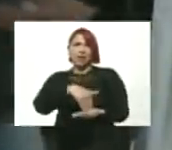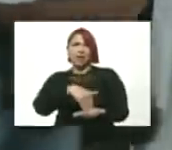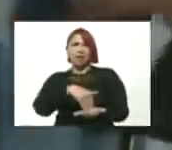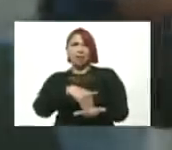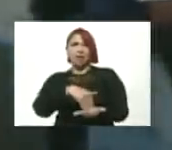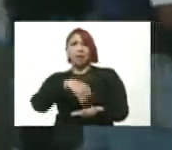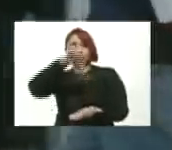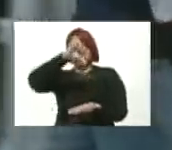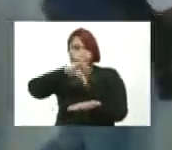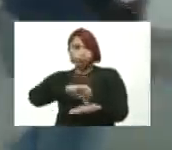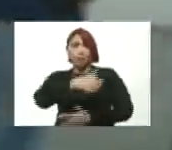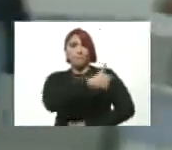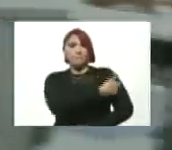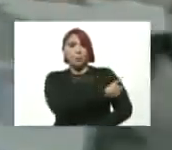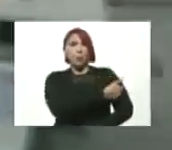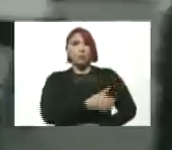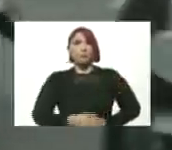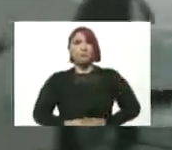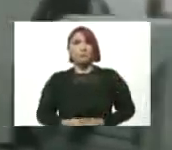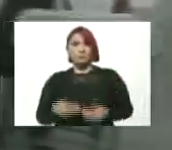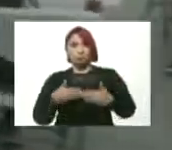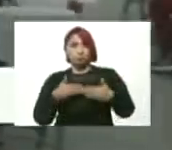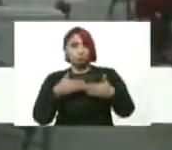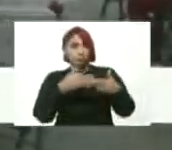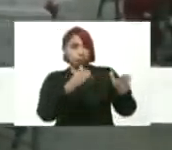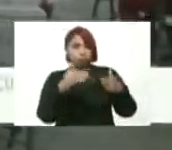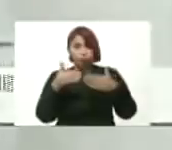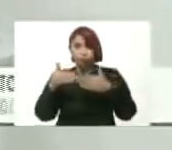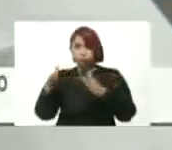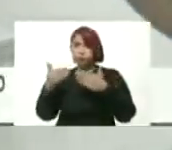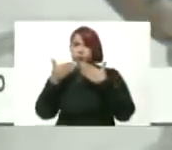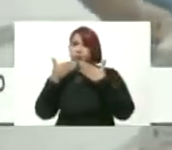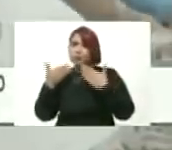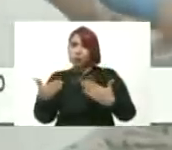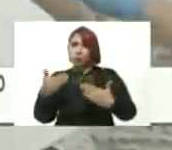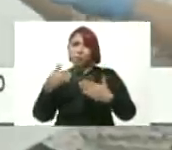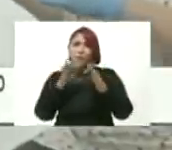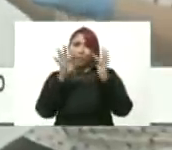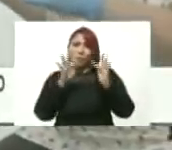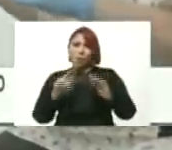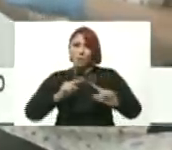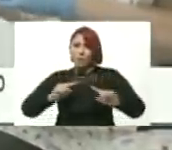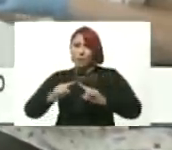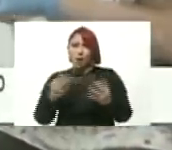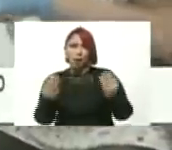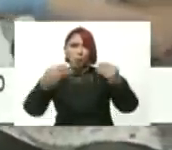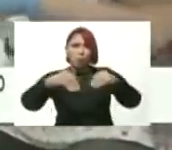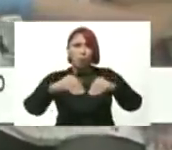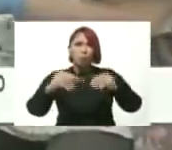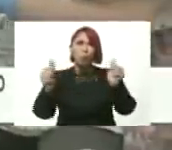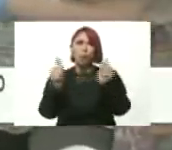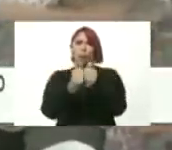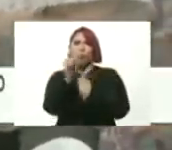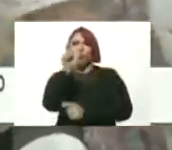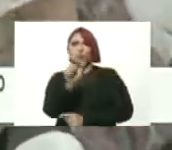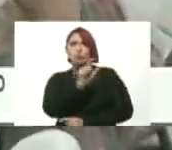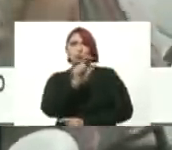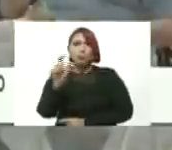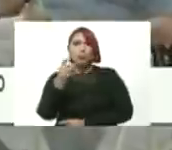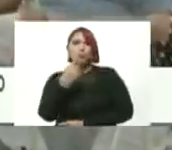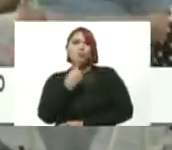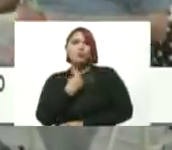vacunación presidente que se garantizó gracias a los mecanismos de cooperación con la cruz roja internacional